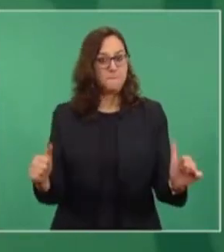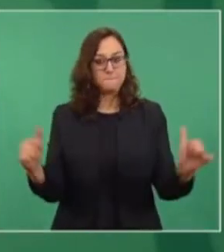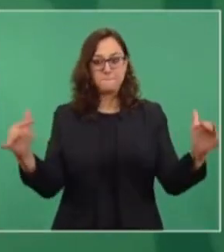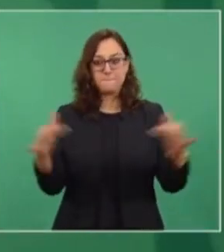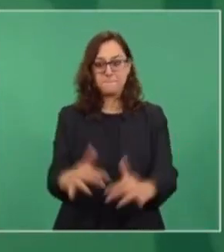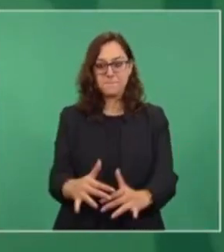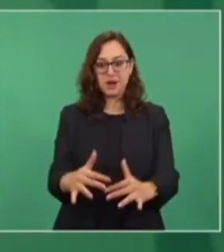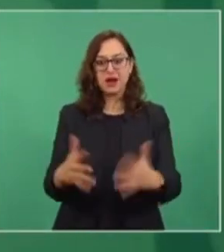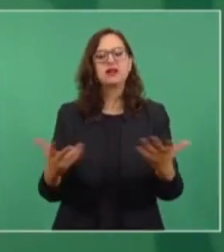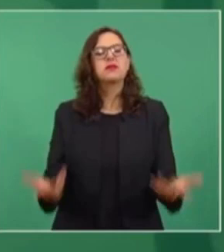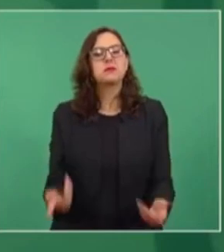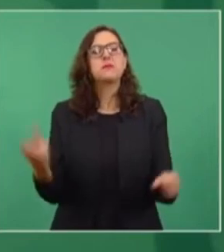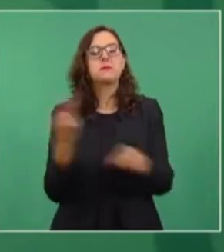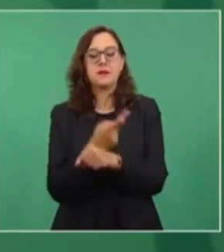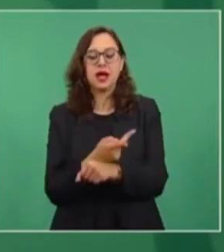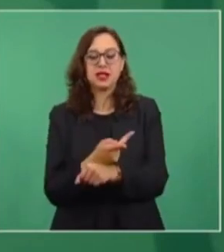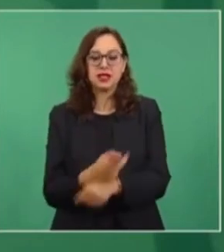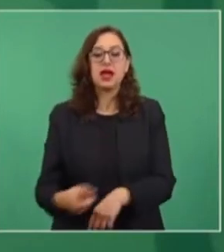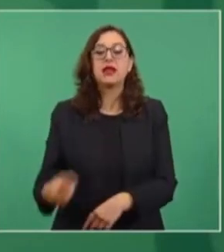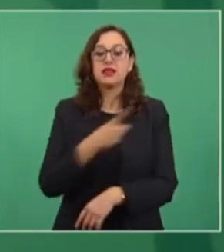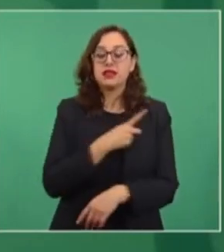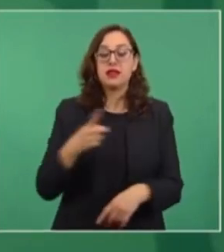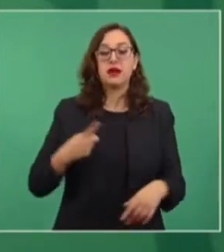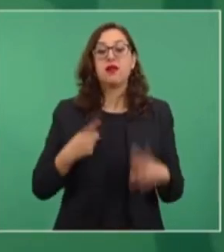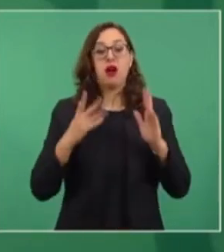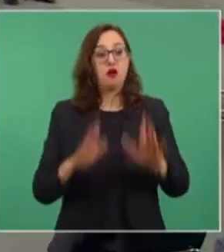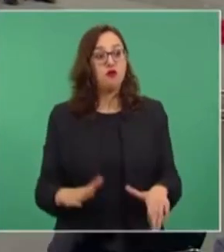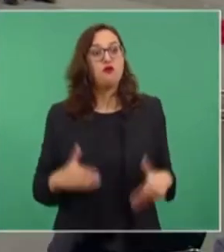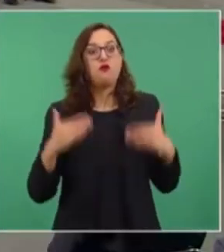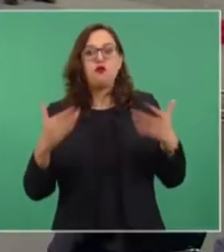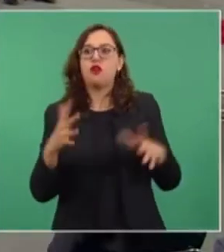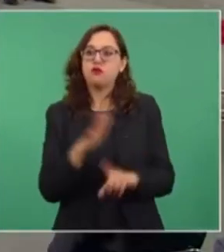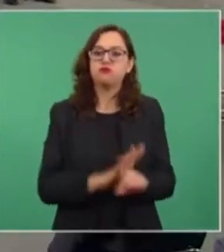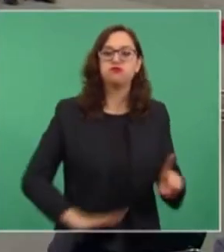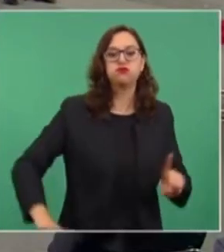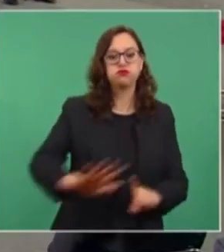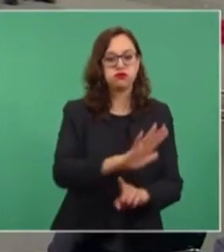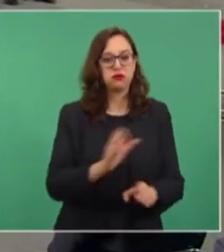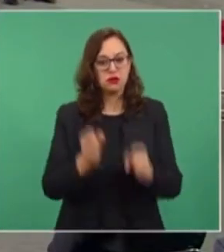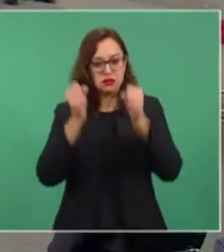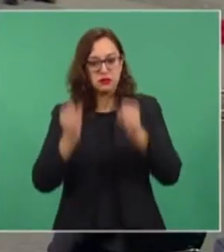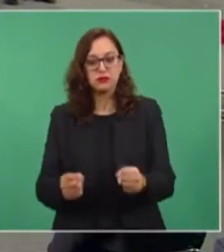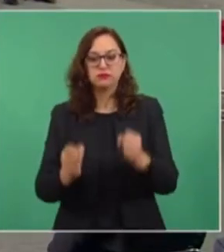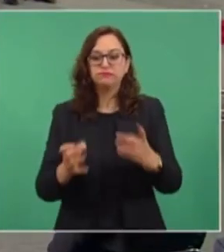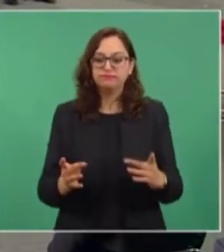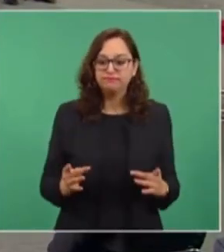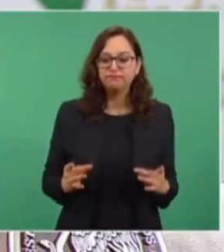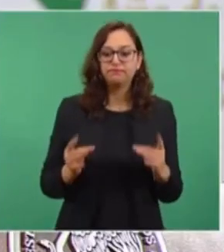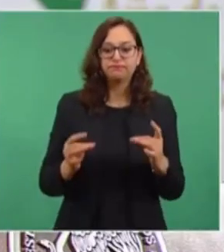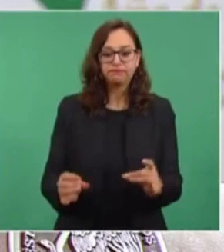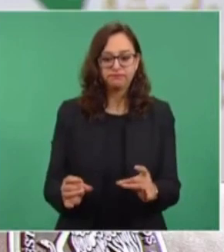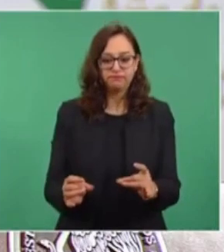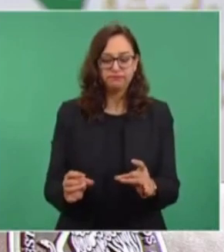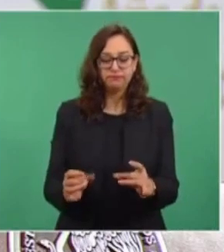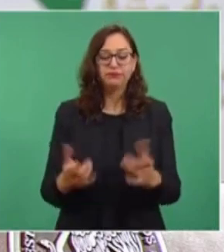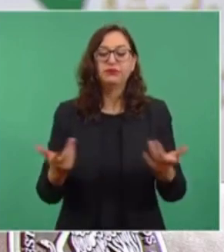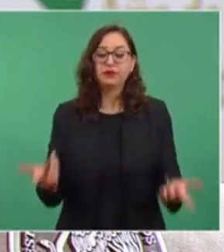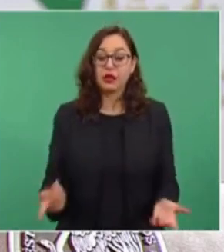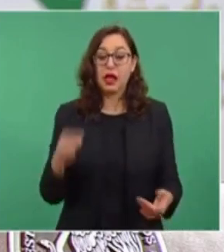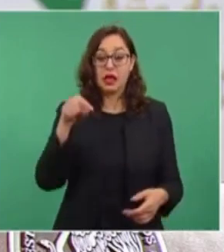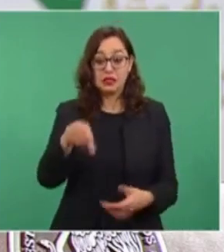la ciudad debe de ser su espacio público, un espacio seguro y de calidad. Ahí es donde ocurren muchas actividades